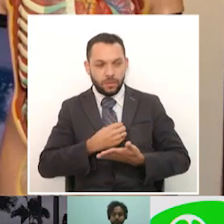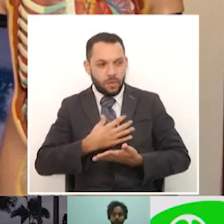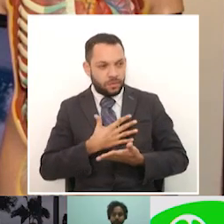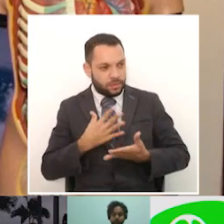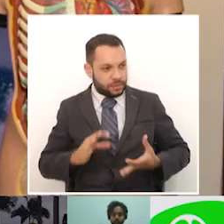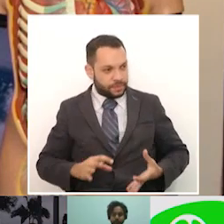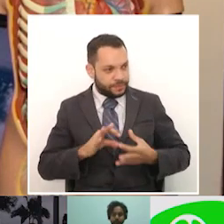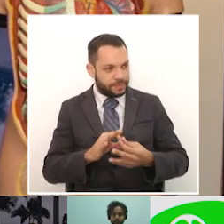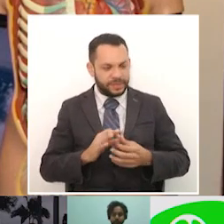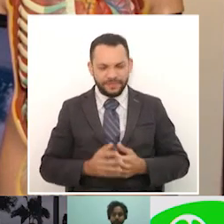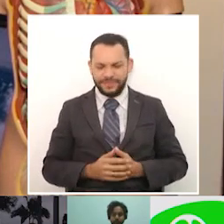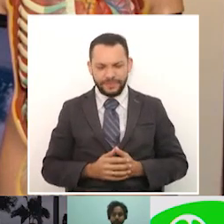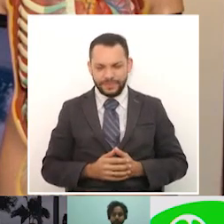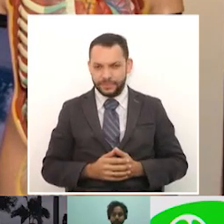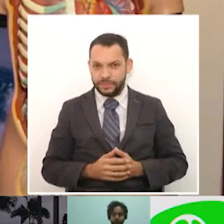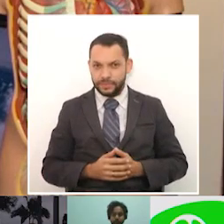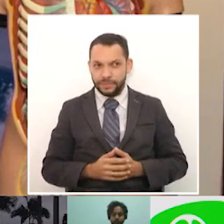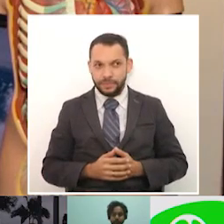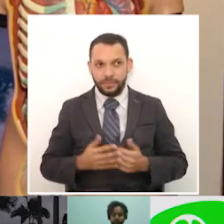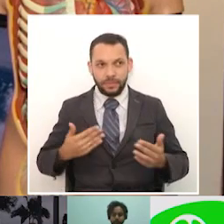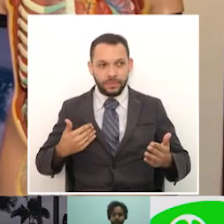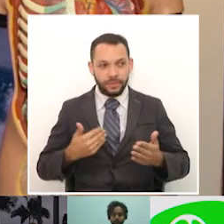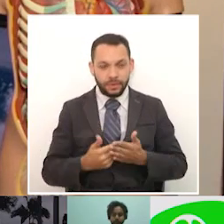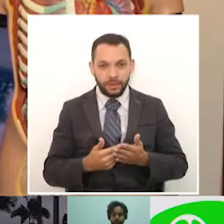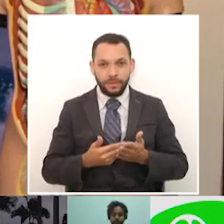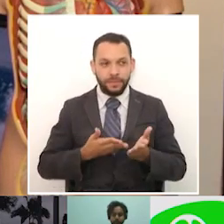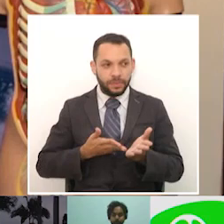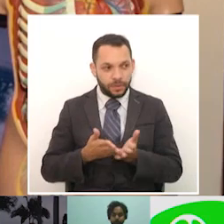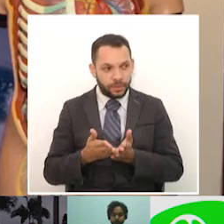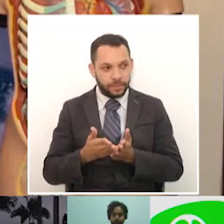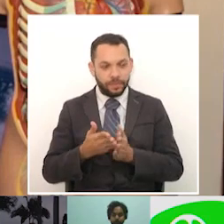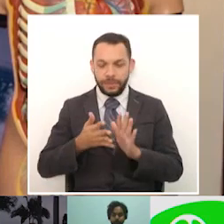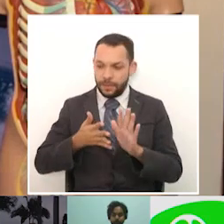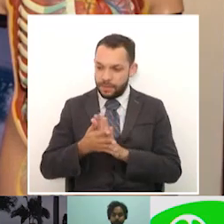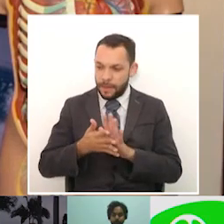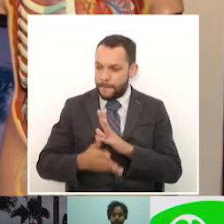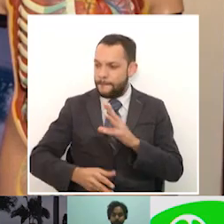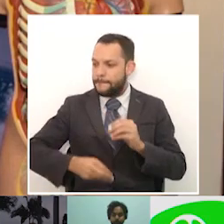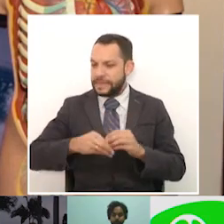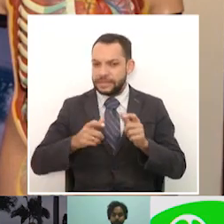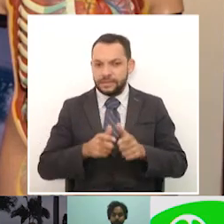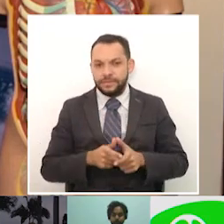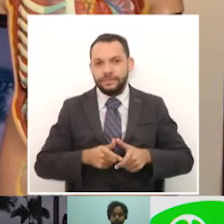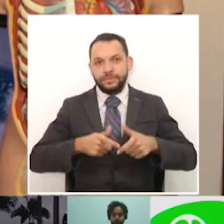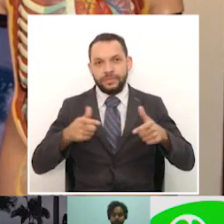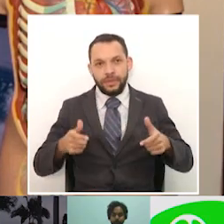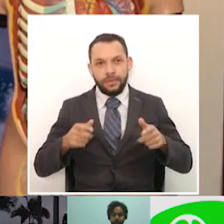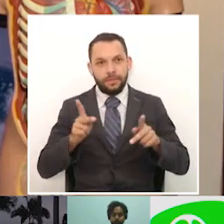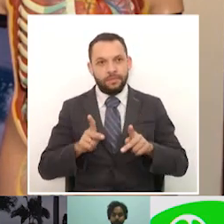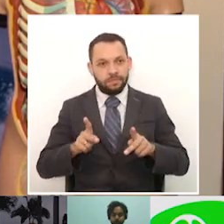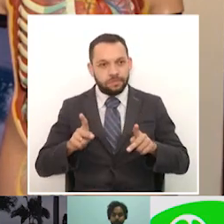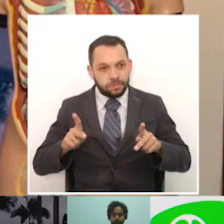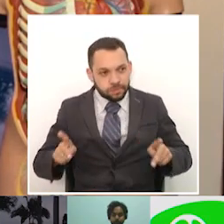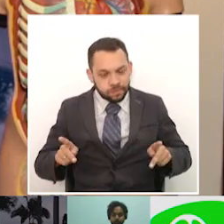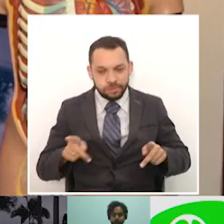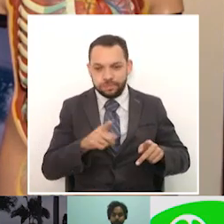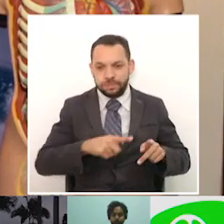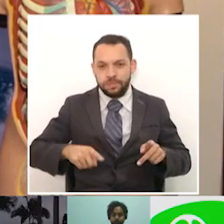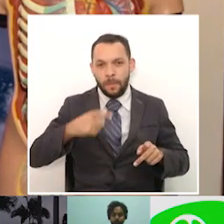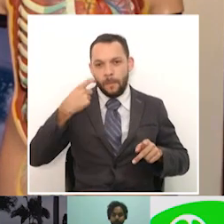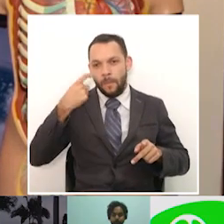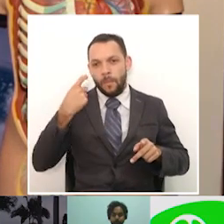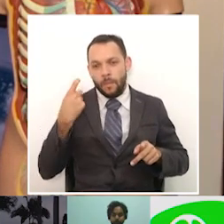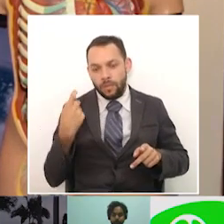sido uno de los maestros más grandes de los cuales se tiene registro, y muchos más, por lo cual muchas personas van en busca de esta